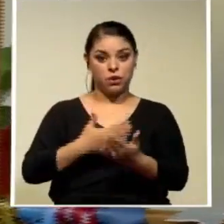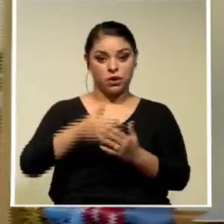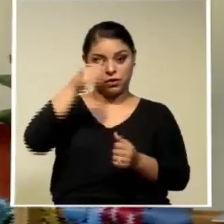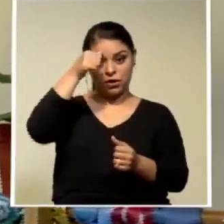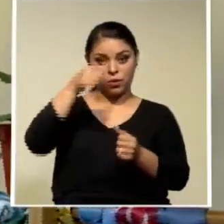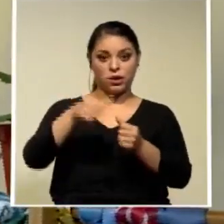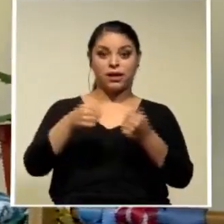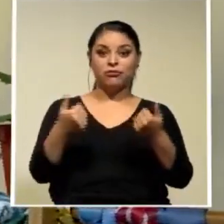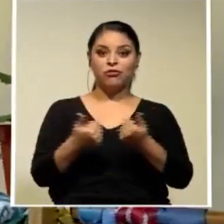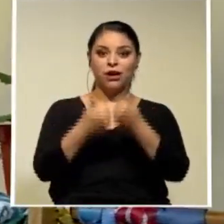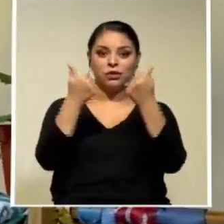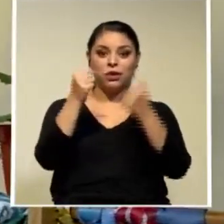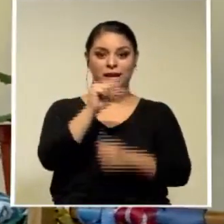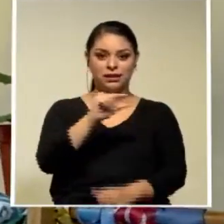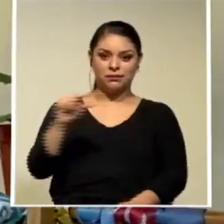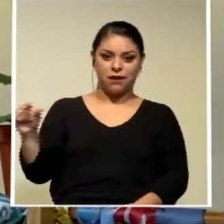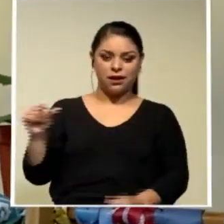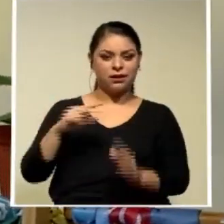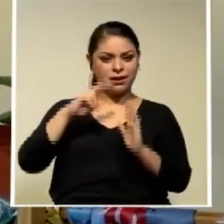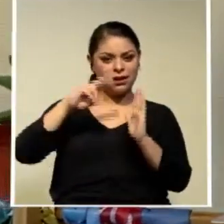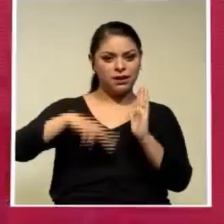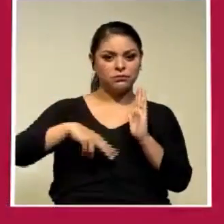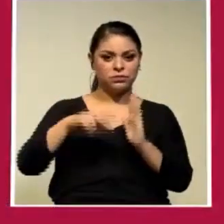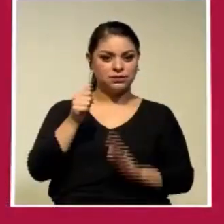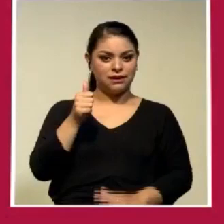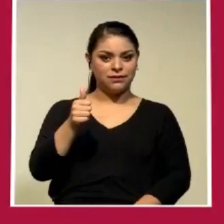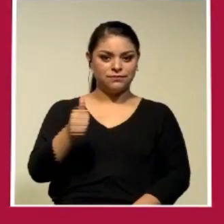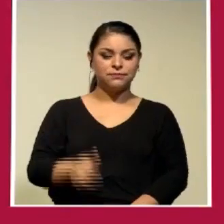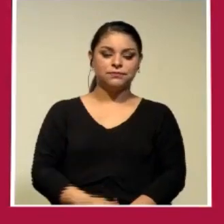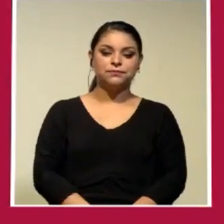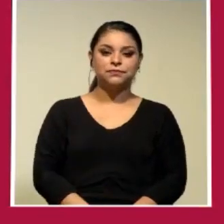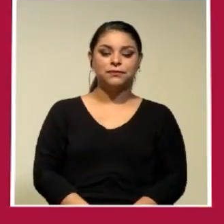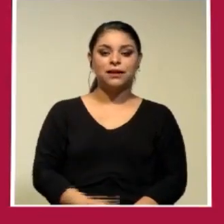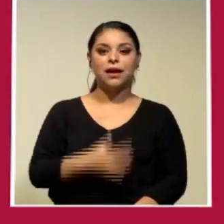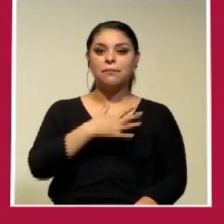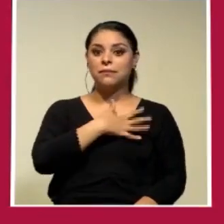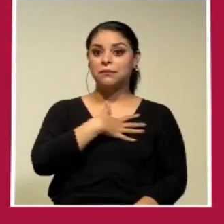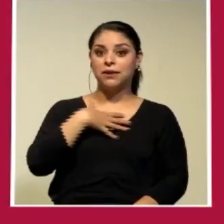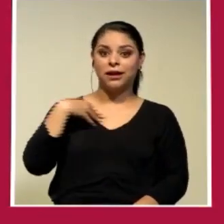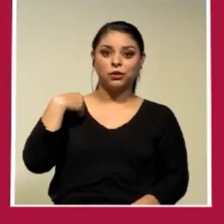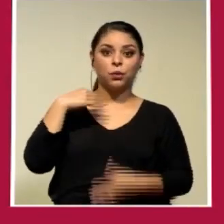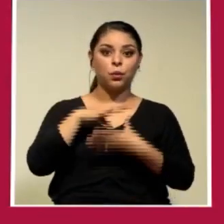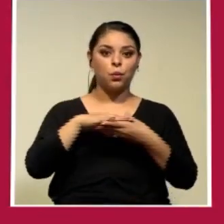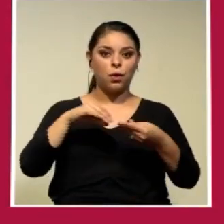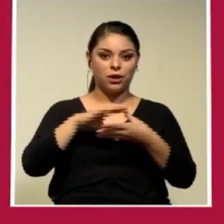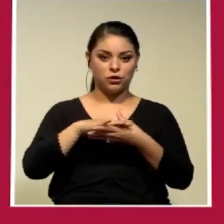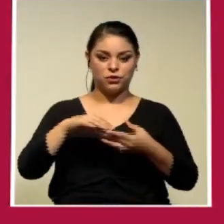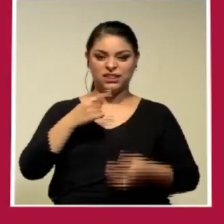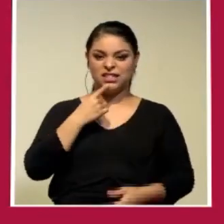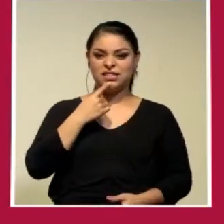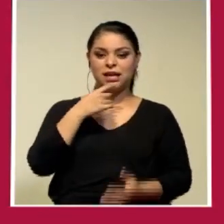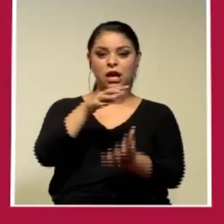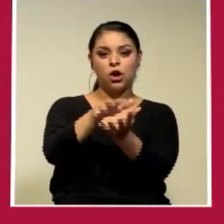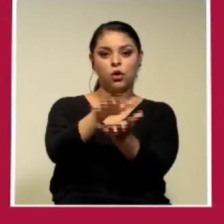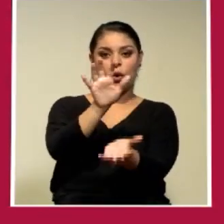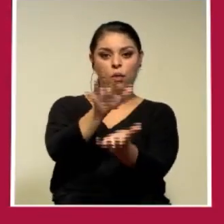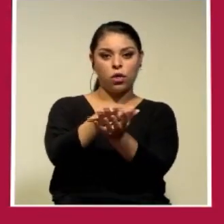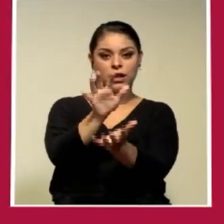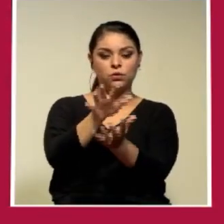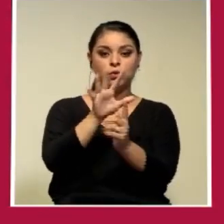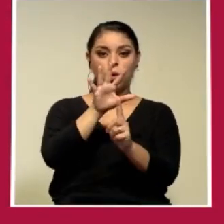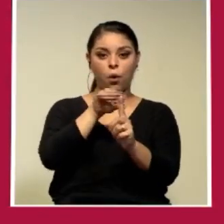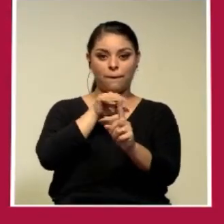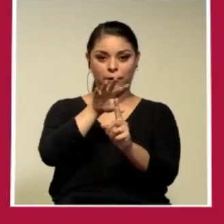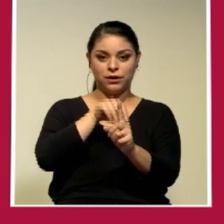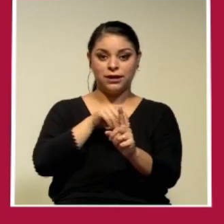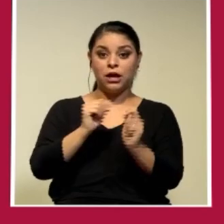¿verdad, niña Gwen? Entonces vamos a leerlo, ¿le parece? Sí, claro. Me encantó este cuento y dice así, cocodrilos copiones. Con ayuda